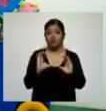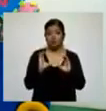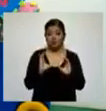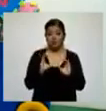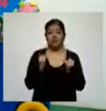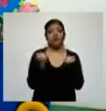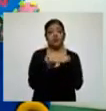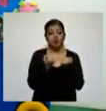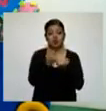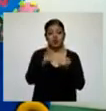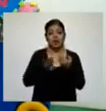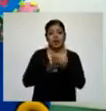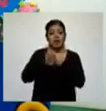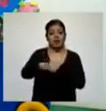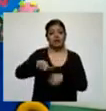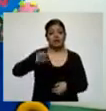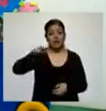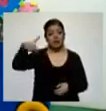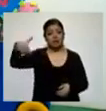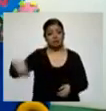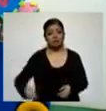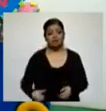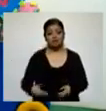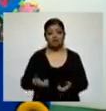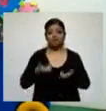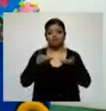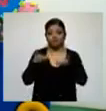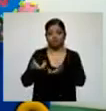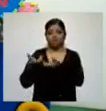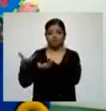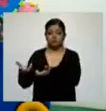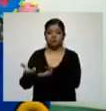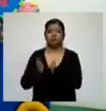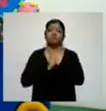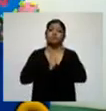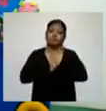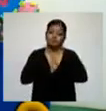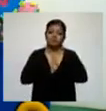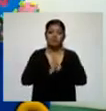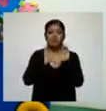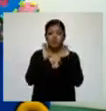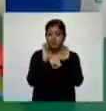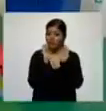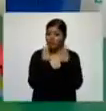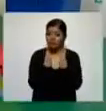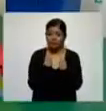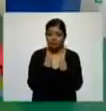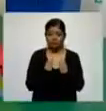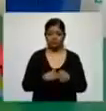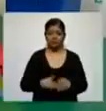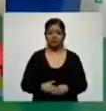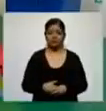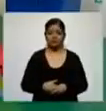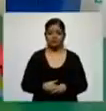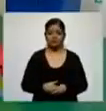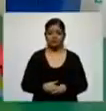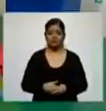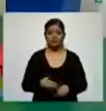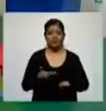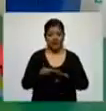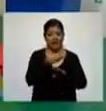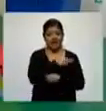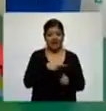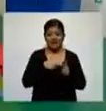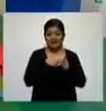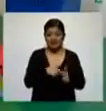a evitar tener un accidente en lugares públicos. Por favor, cuídate mucho. Antes de seguir con